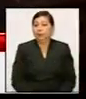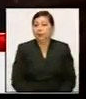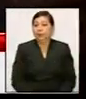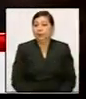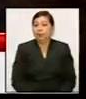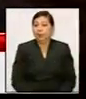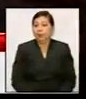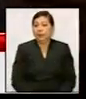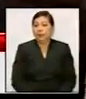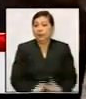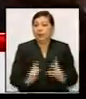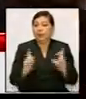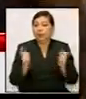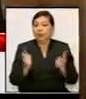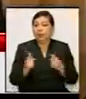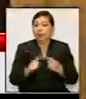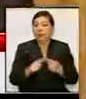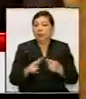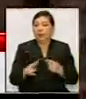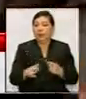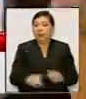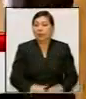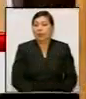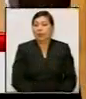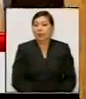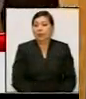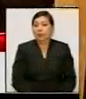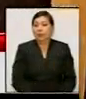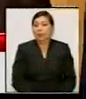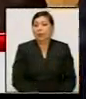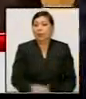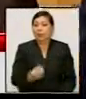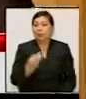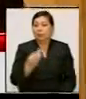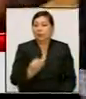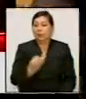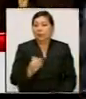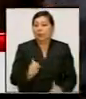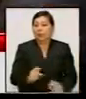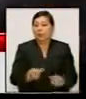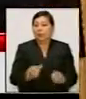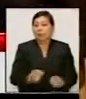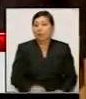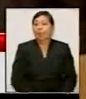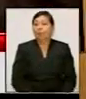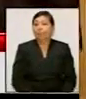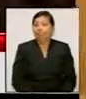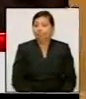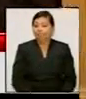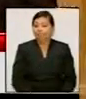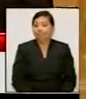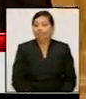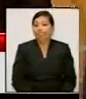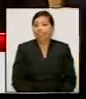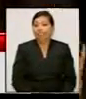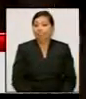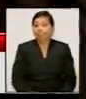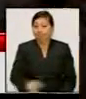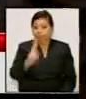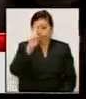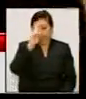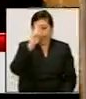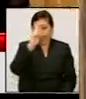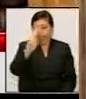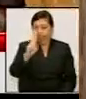Es Congreso Televisión, transmitiendo como siempre en vivo y en directo en este momento este homenaje